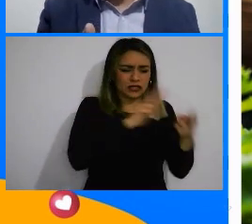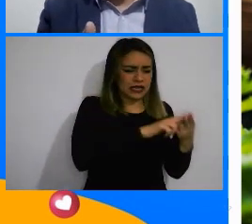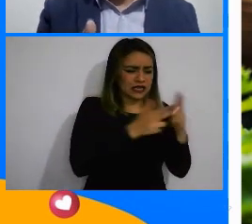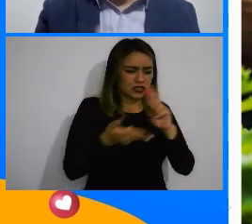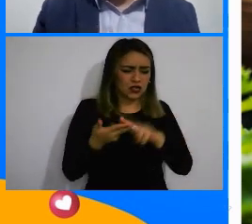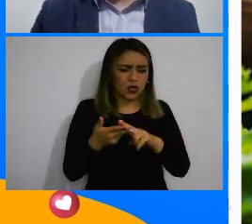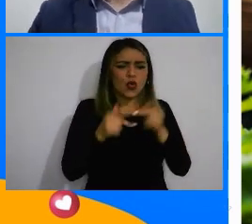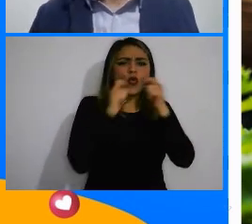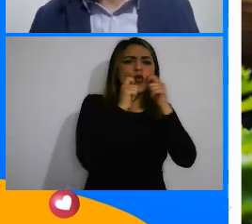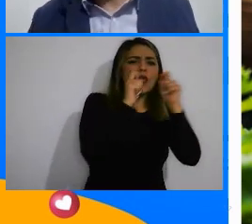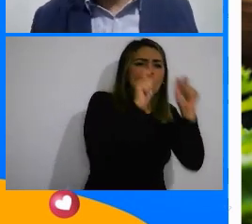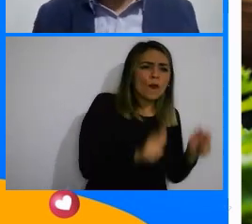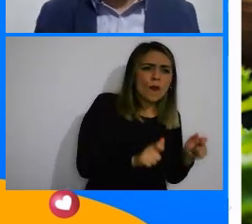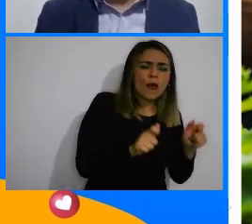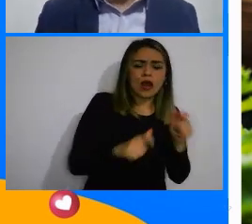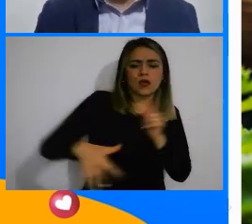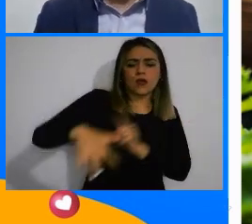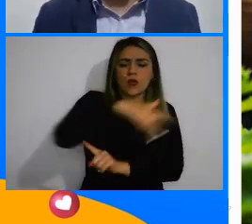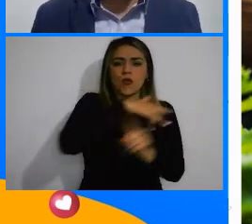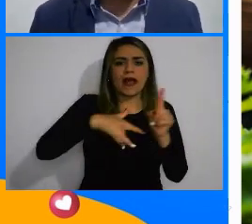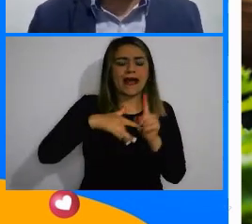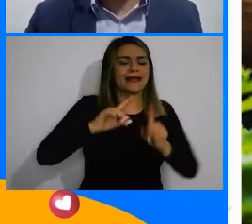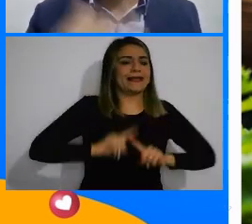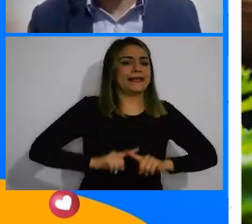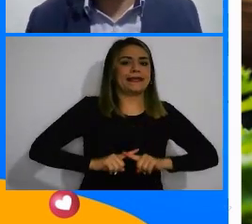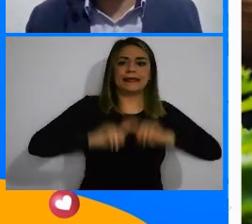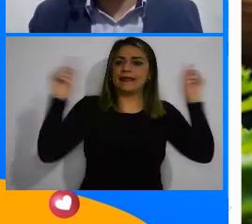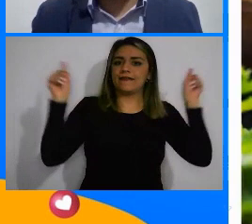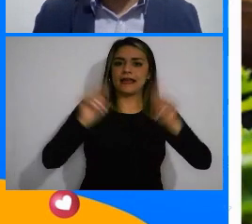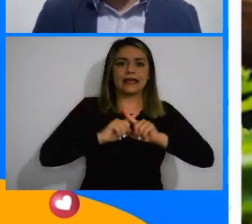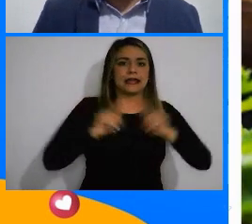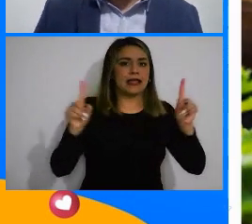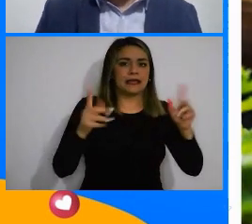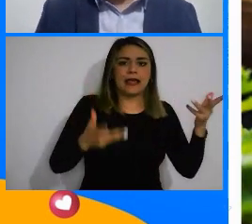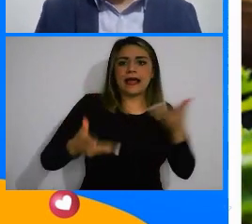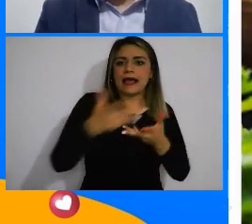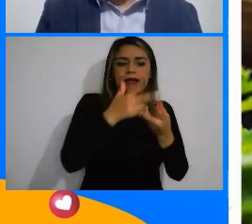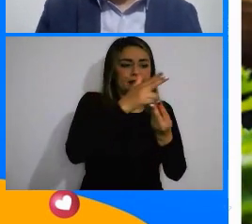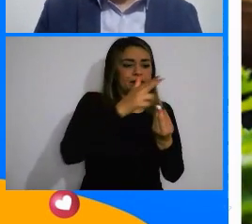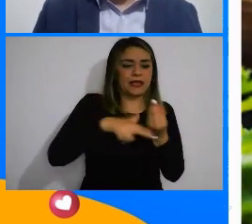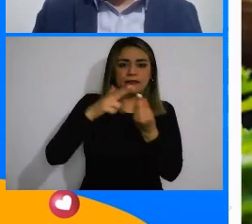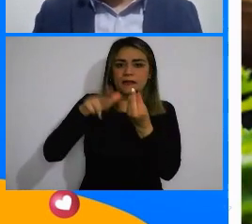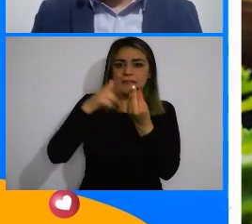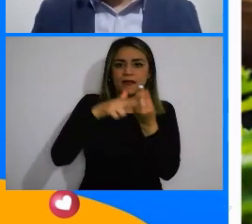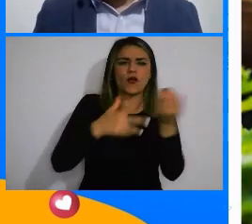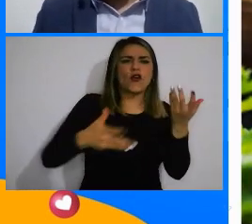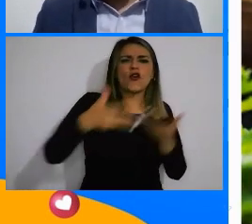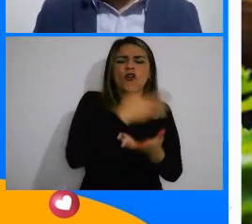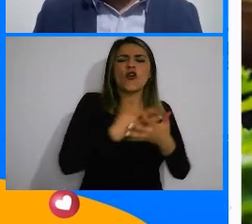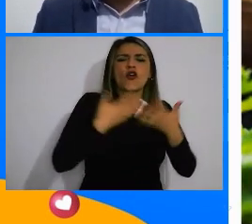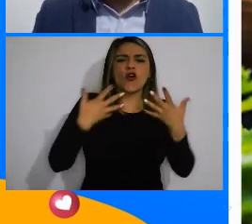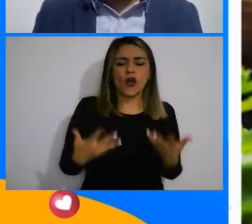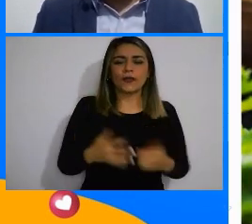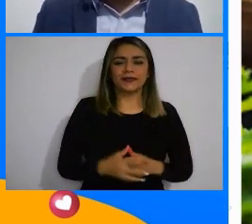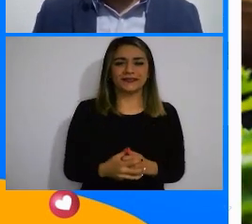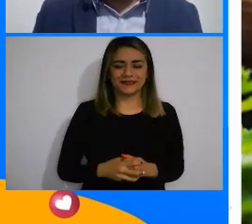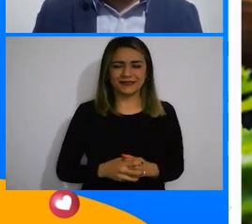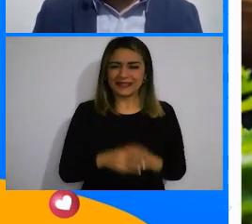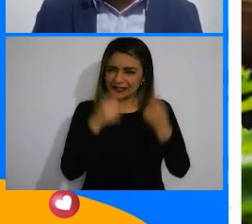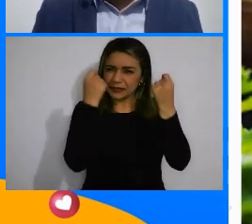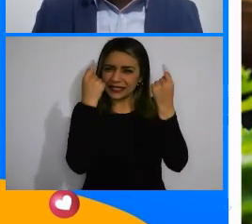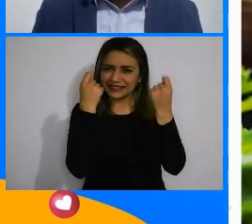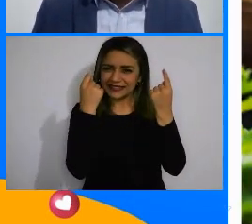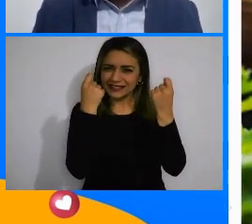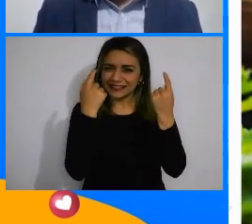entorno, que es totalmente diferente a cómo se relacionan las demás especies de seres vivos, ¿sí? Me estoy haciendo entender,